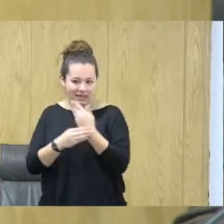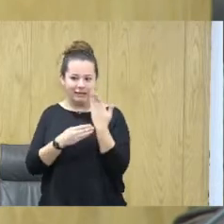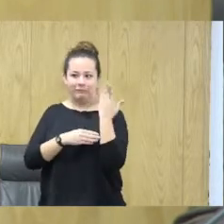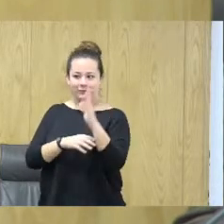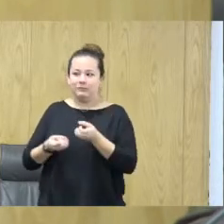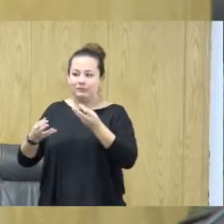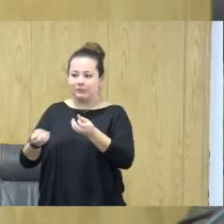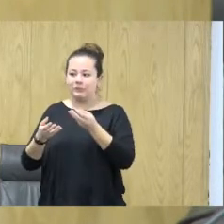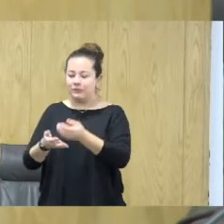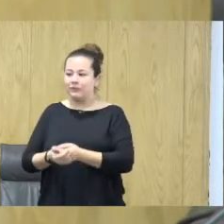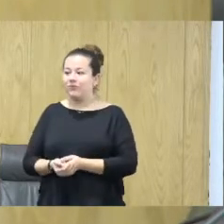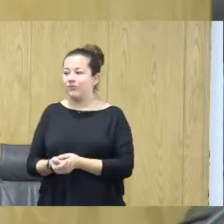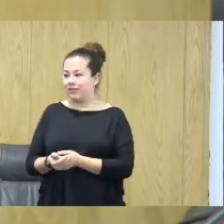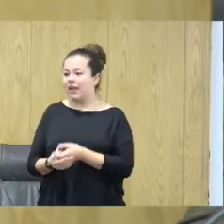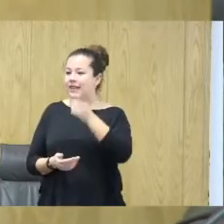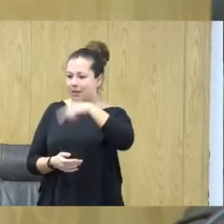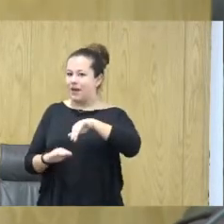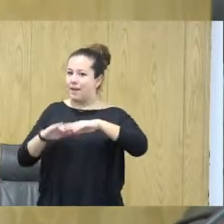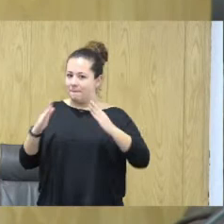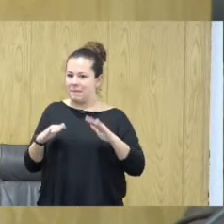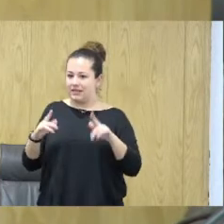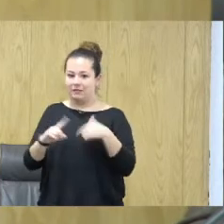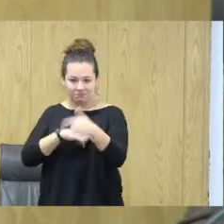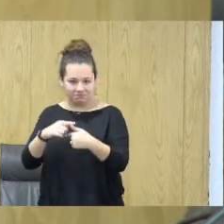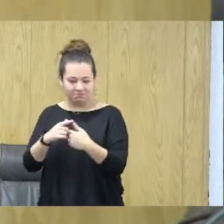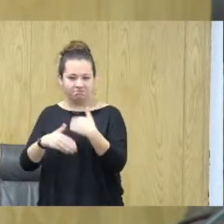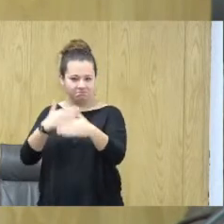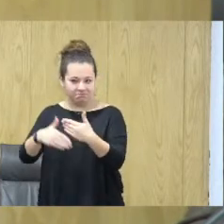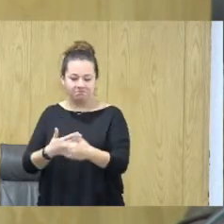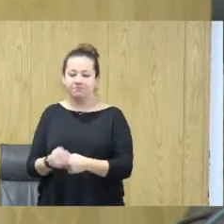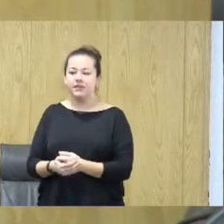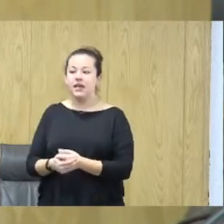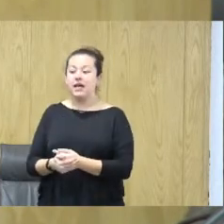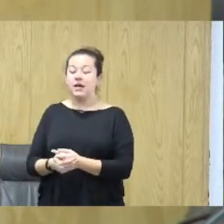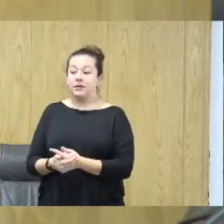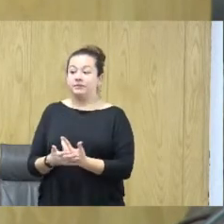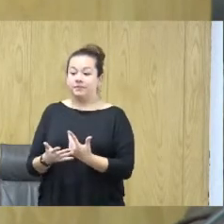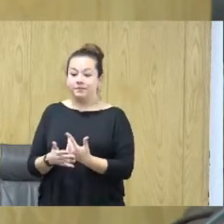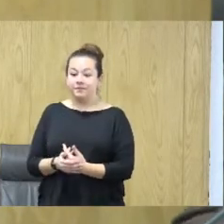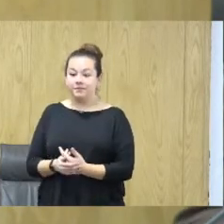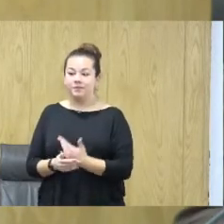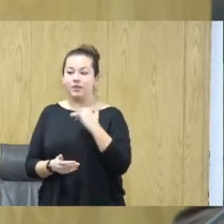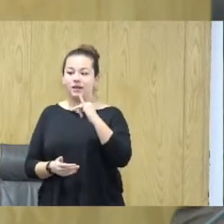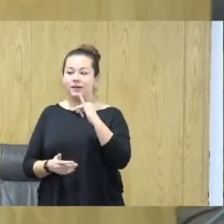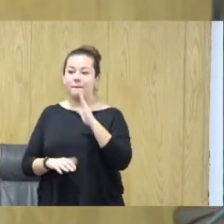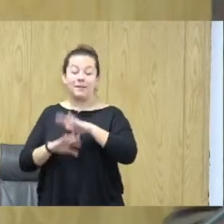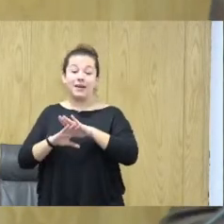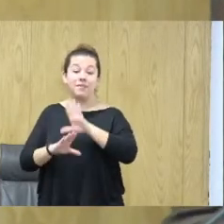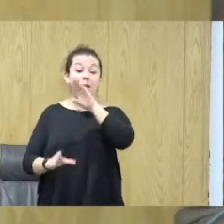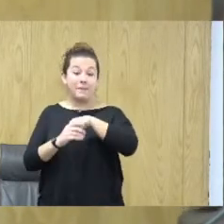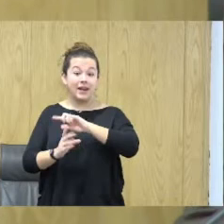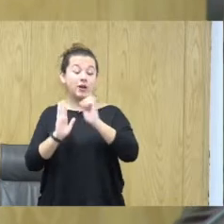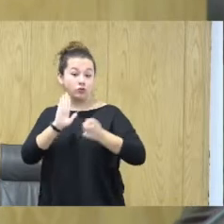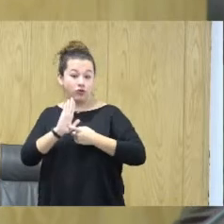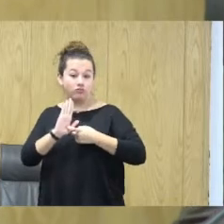realizarles, y así como las mesas que se harán después, pues tienen para plena inclusión, pero también para